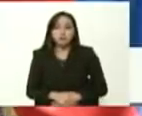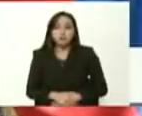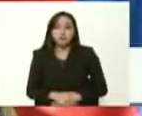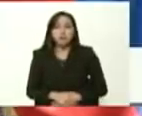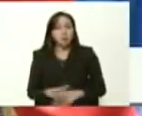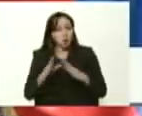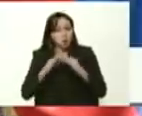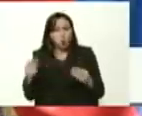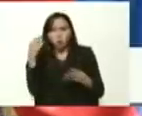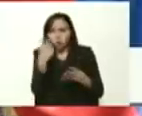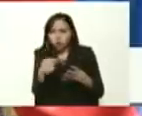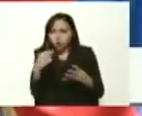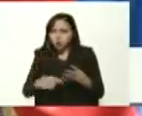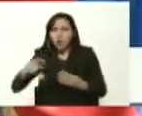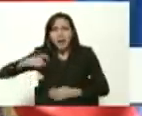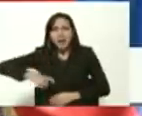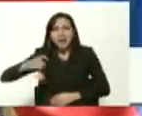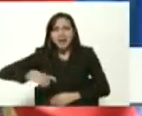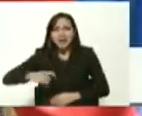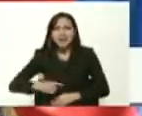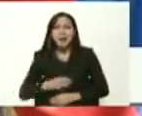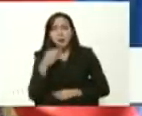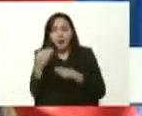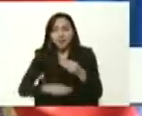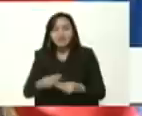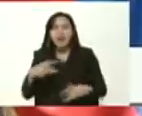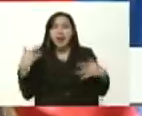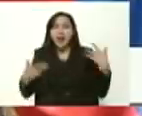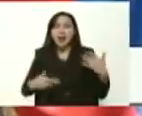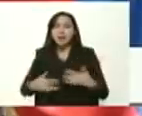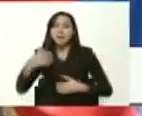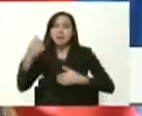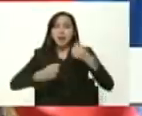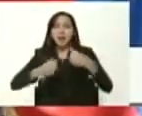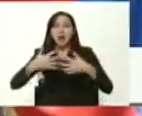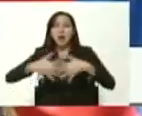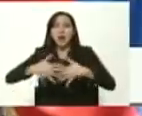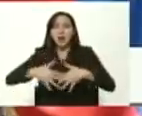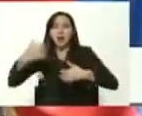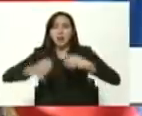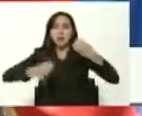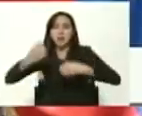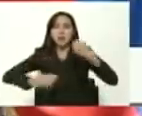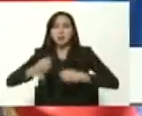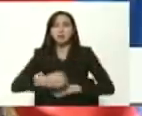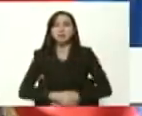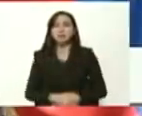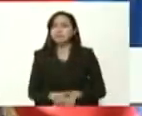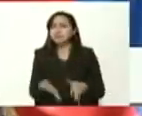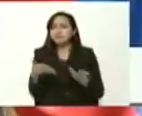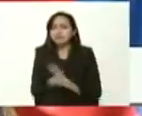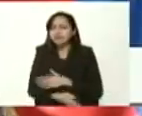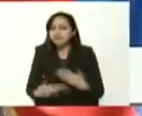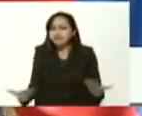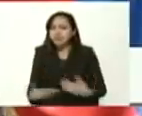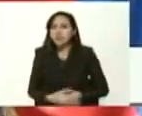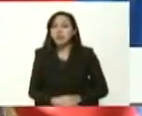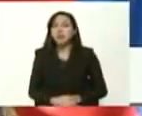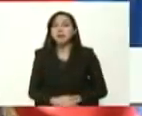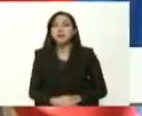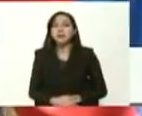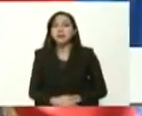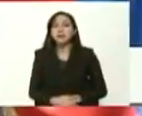Todos los insumos necesarios para la actividad del Lácteo Los Andes, los cuales posteriormente